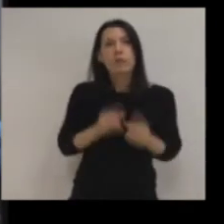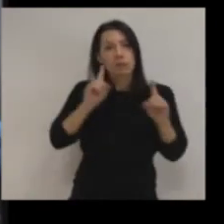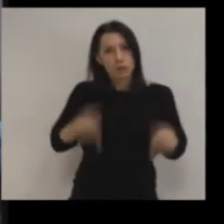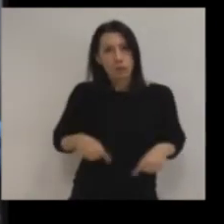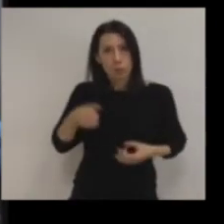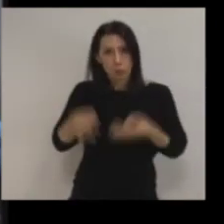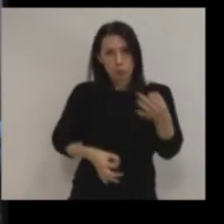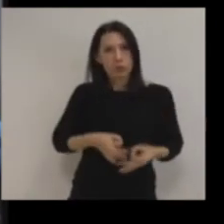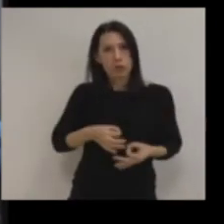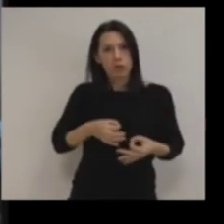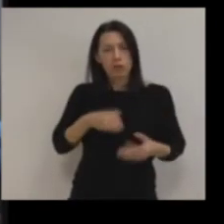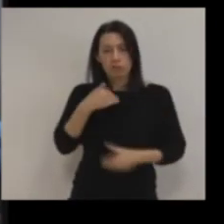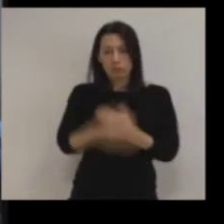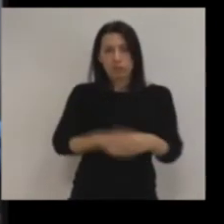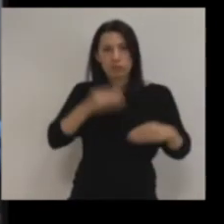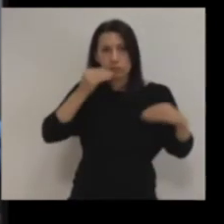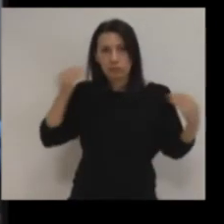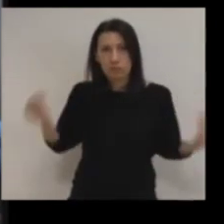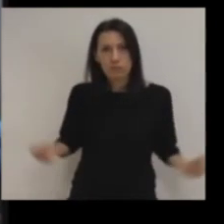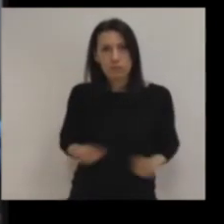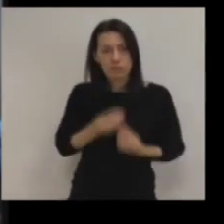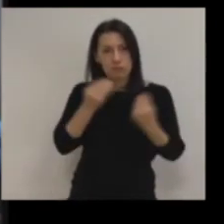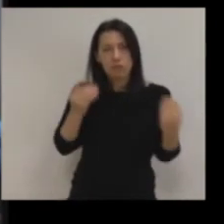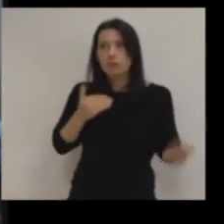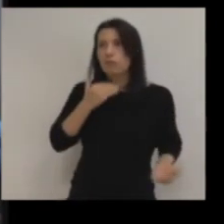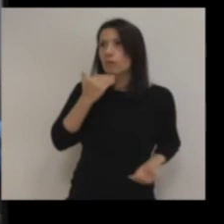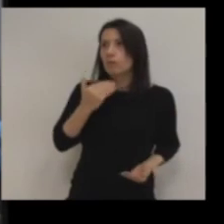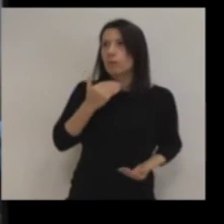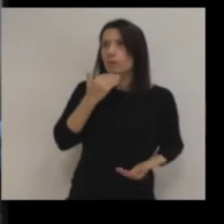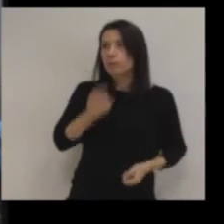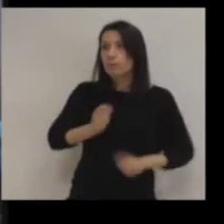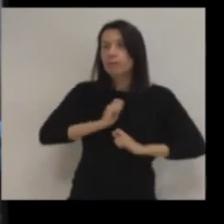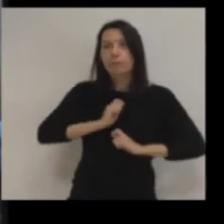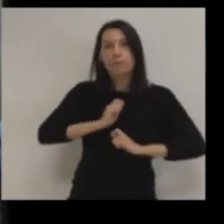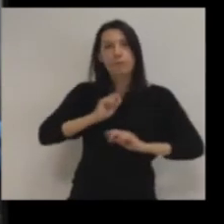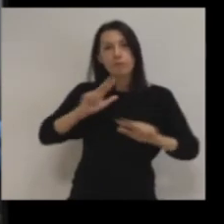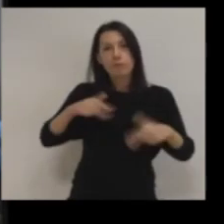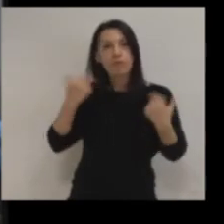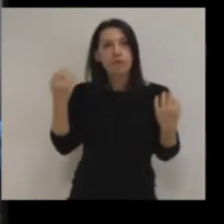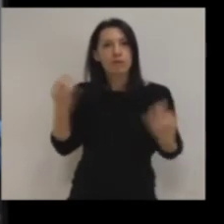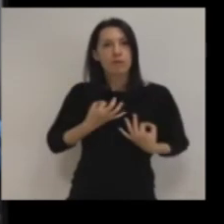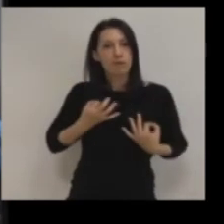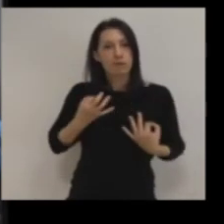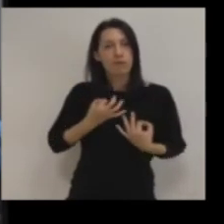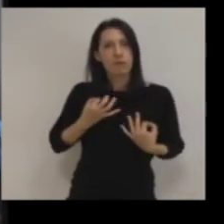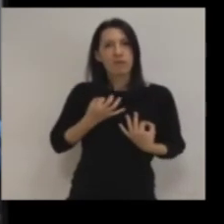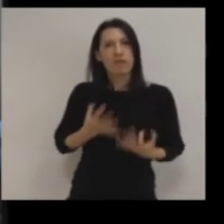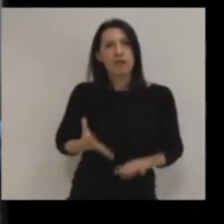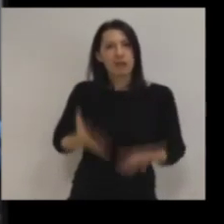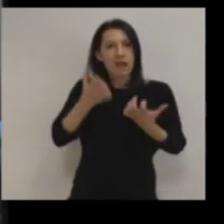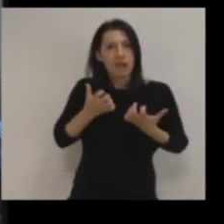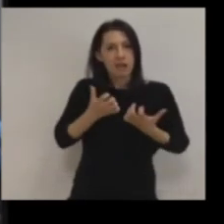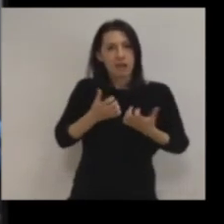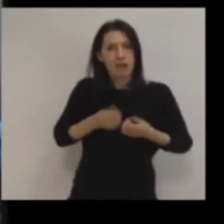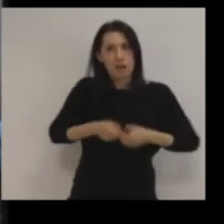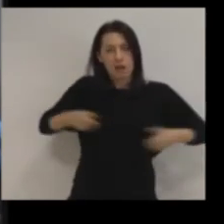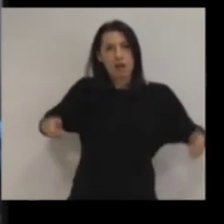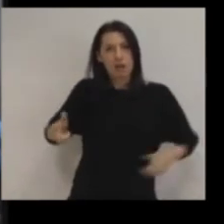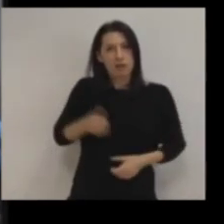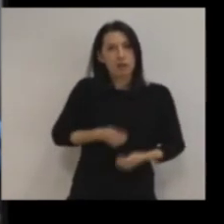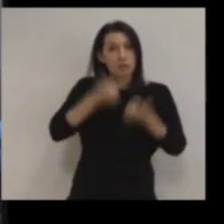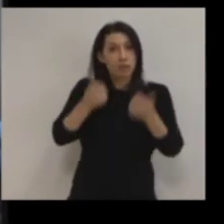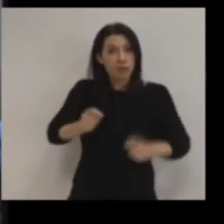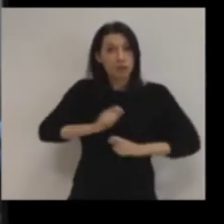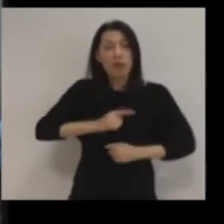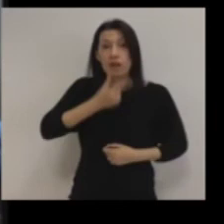justicia, y que sea algo que nos permita ganar en derechos, porque a medida que nos van facilitando las